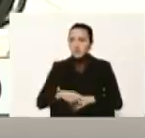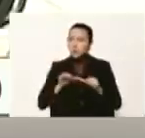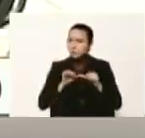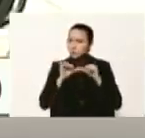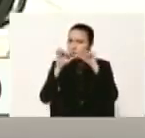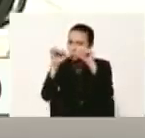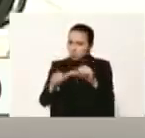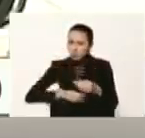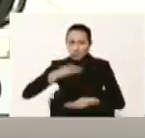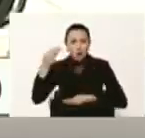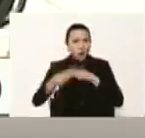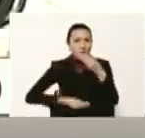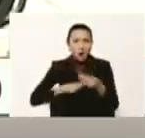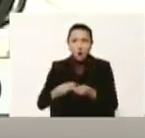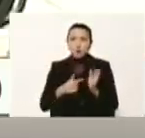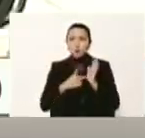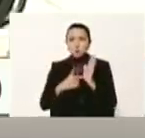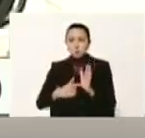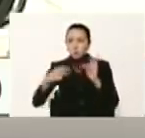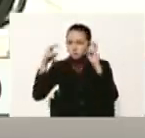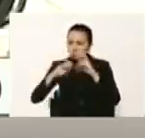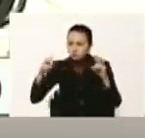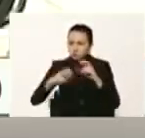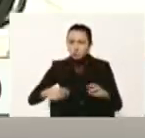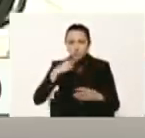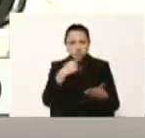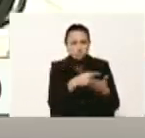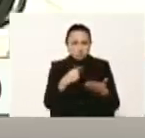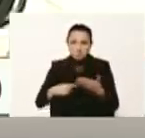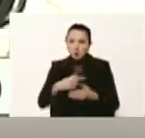en labores de identificación. Nosotros